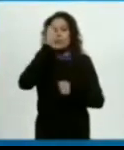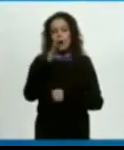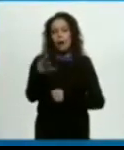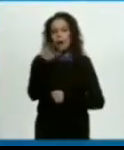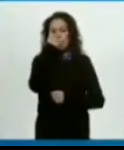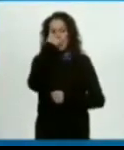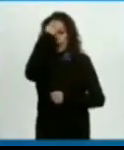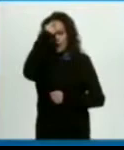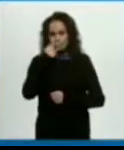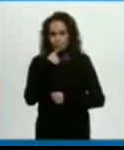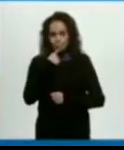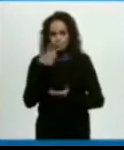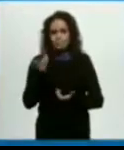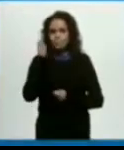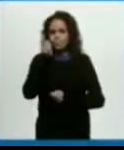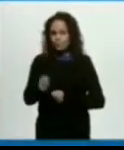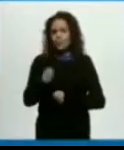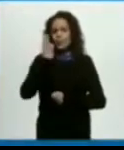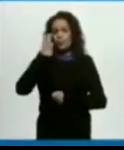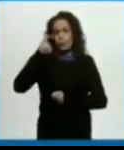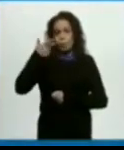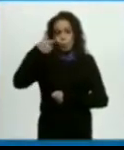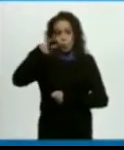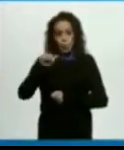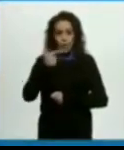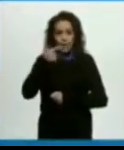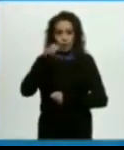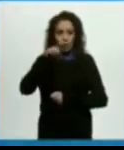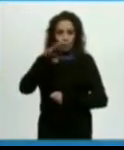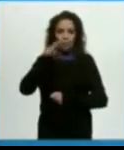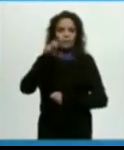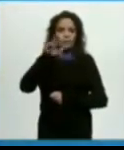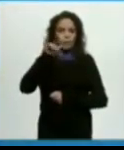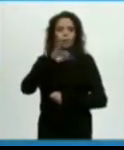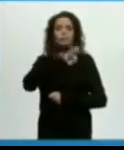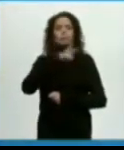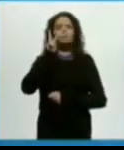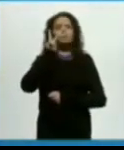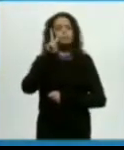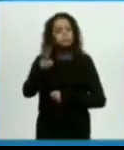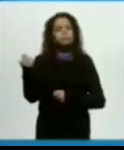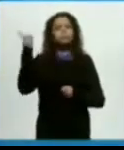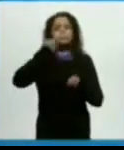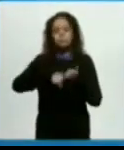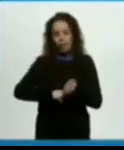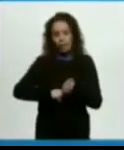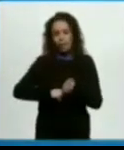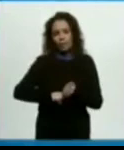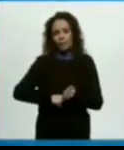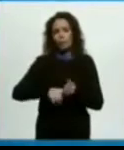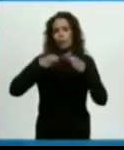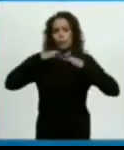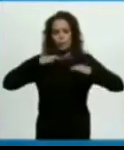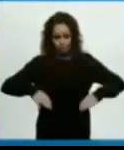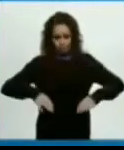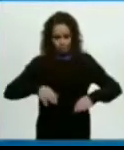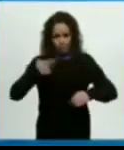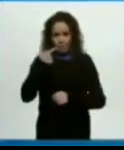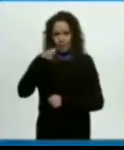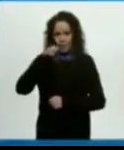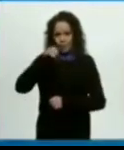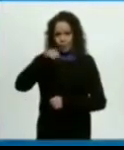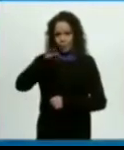caras son figuras geométricas que se pueden encontrar en los cuerpos geométricos. A ver,